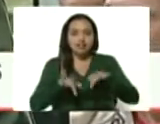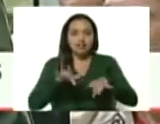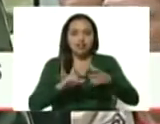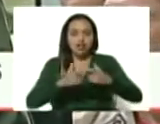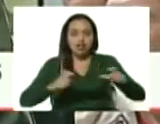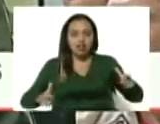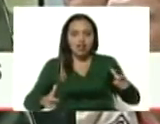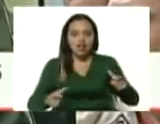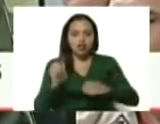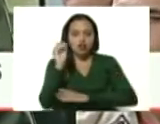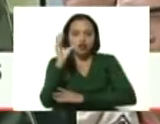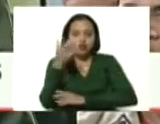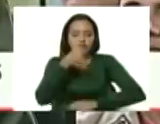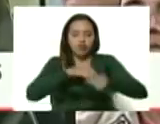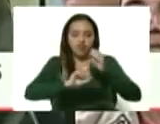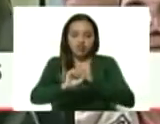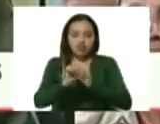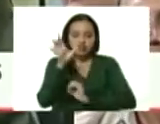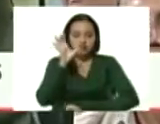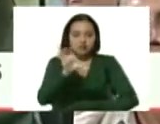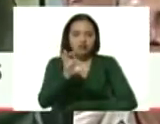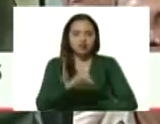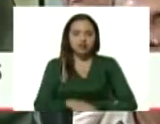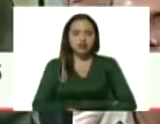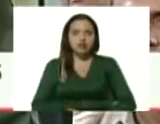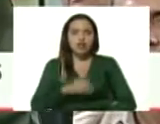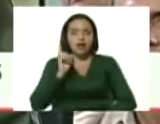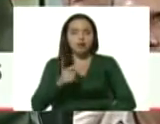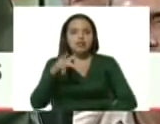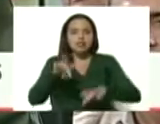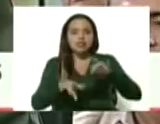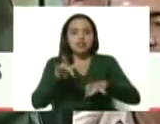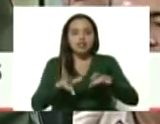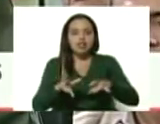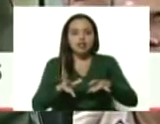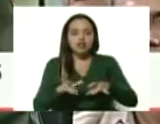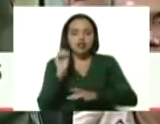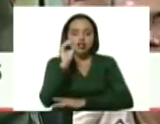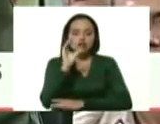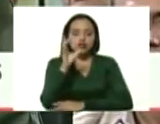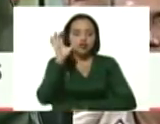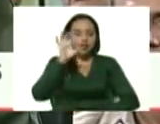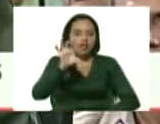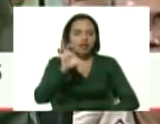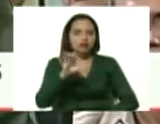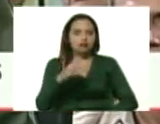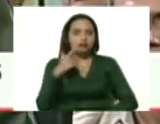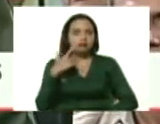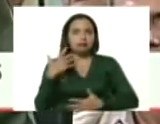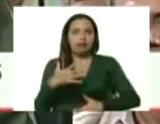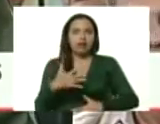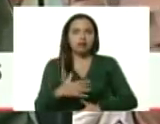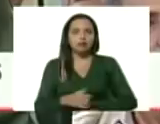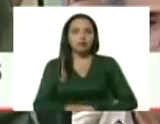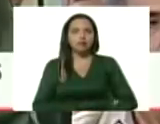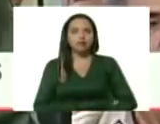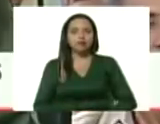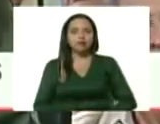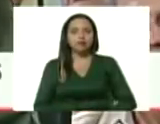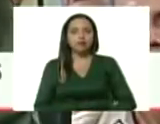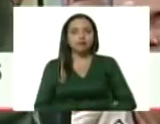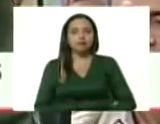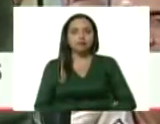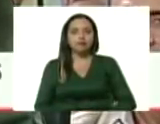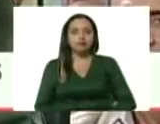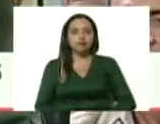Defensa de la Nación y secretario del Consejo de Estado, Naguará, Ornelas